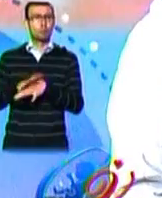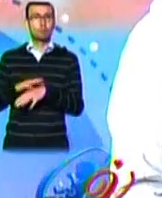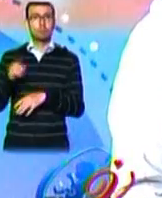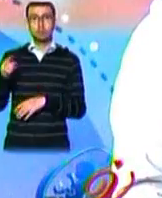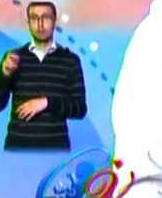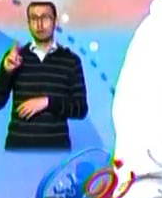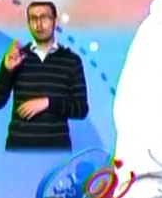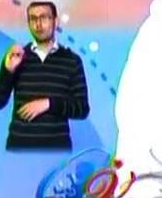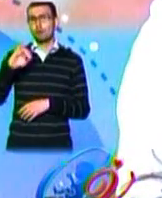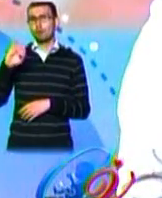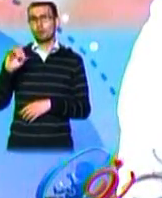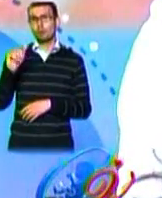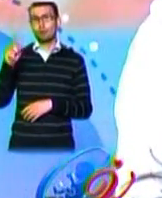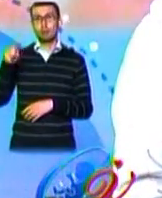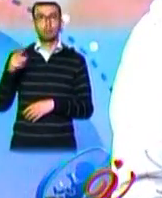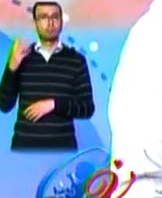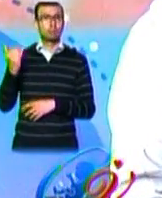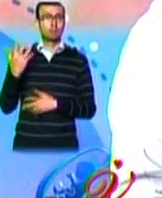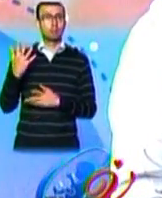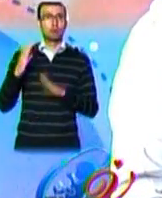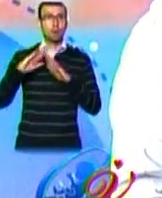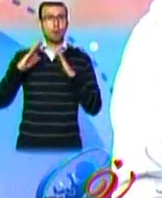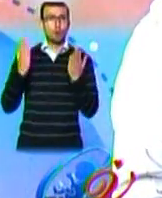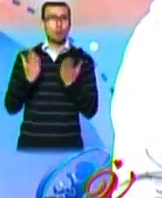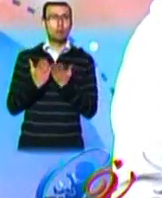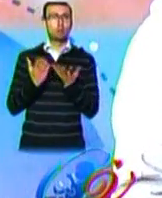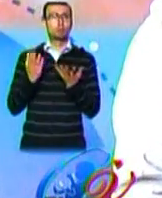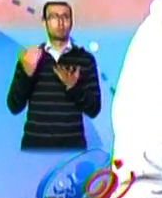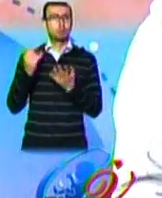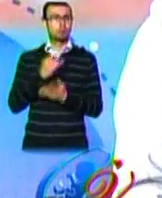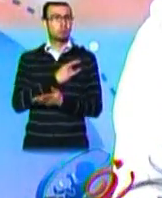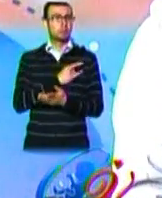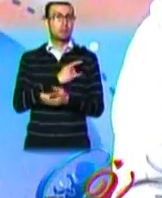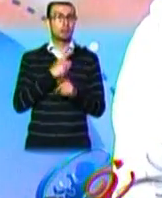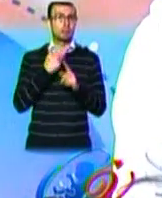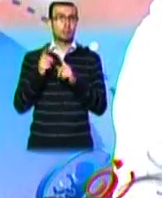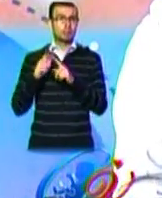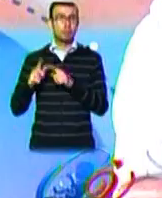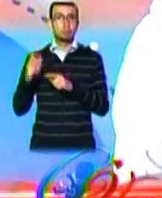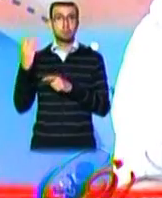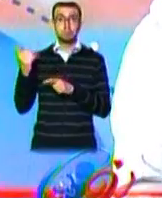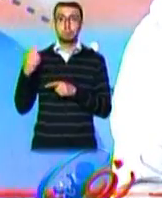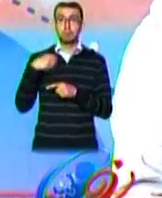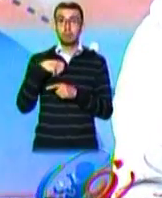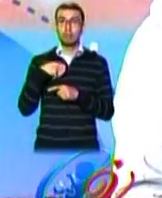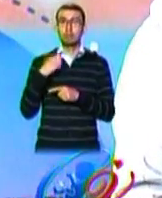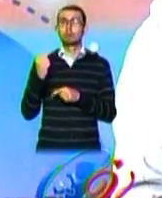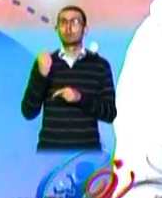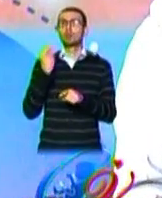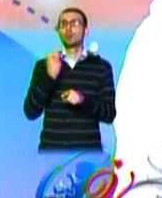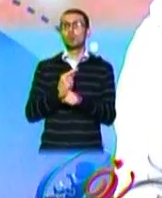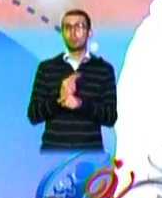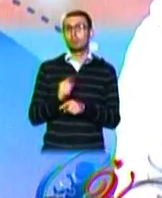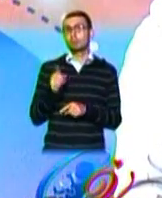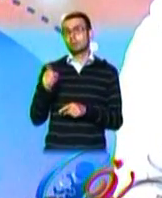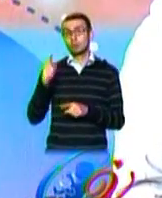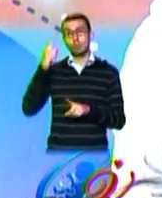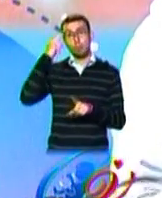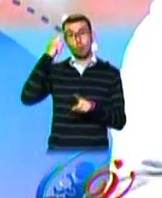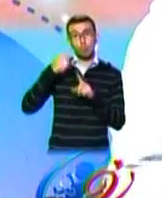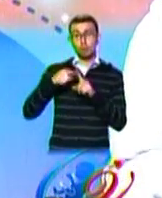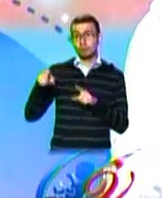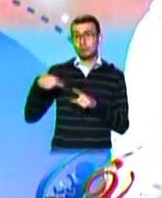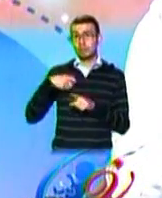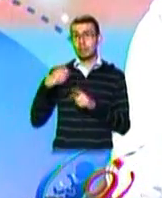en colegios, en universidades, en diversos auditorios, realmente cumplen ese propósito de Conexión Vital